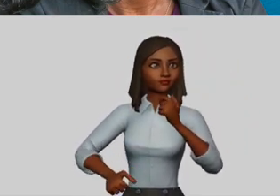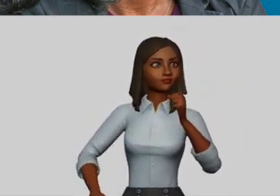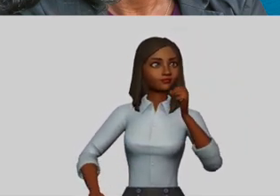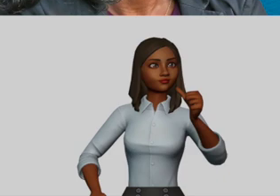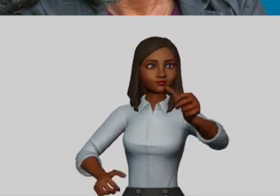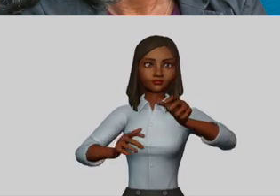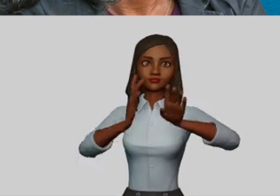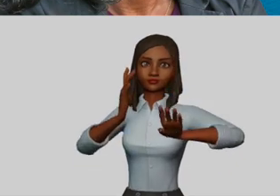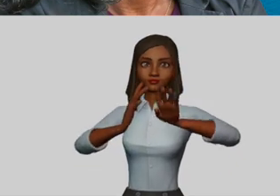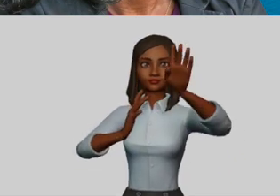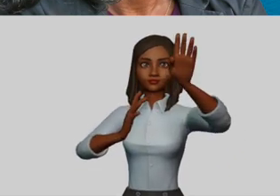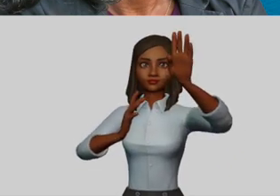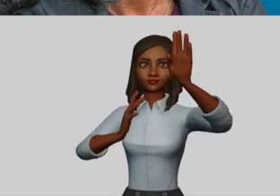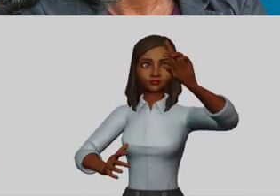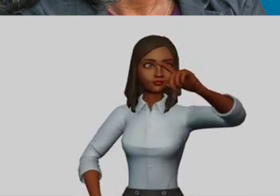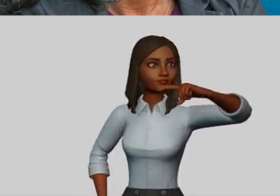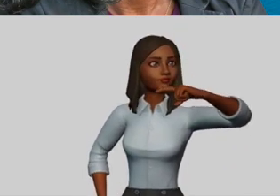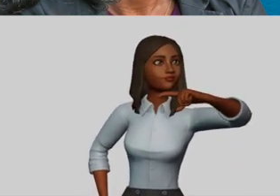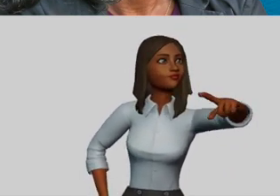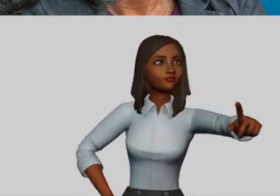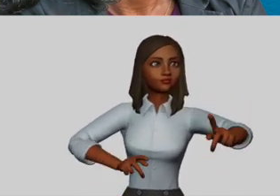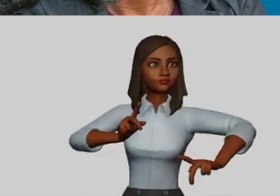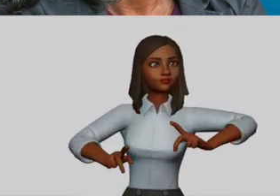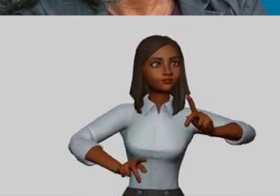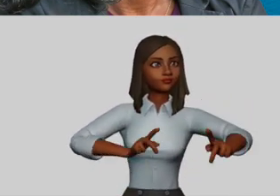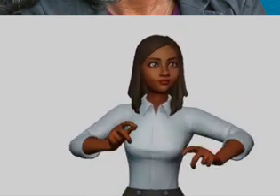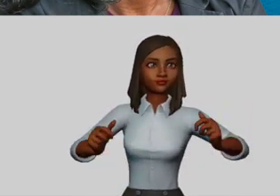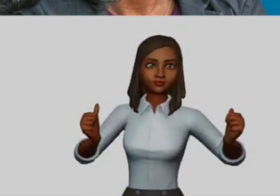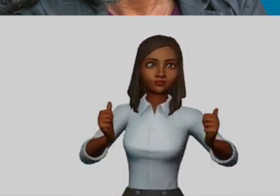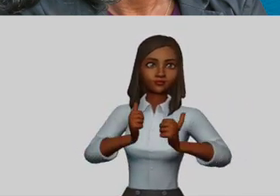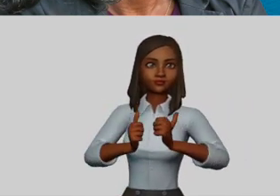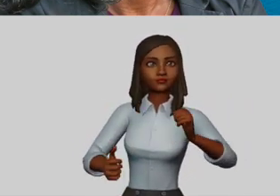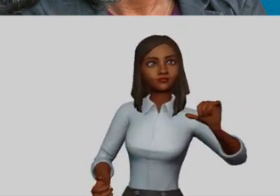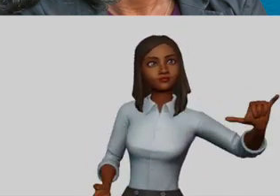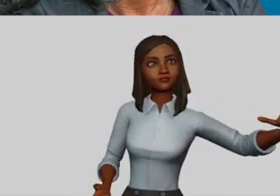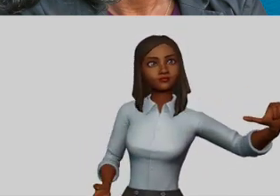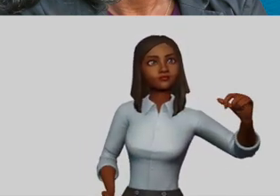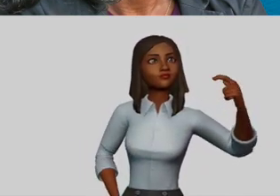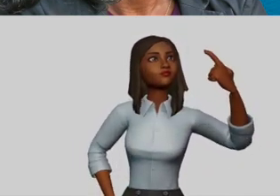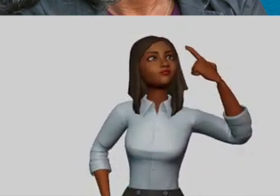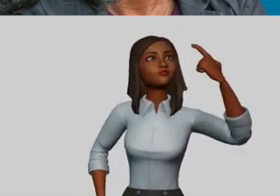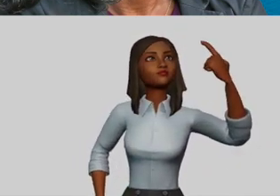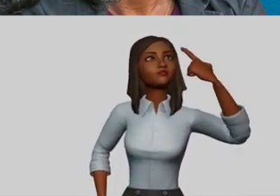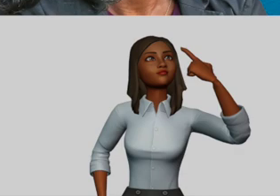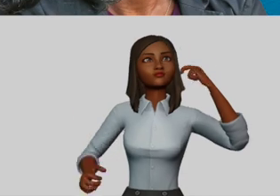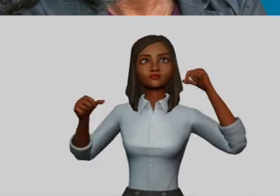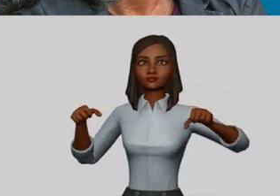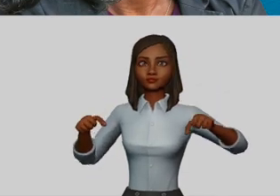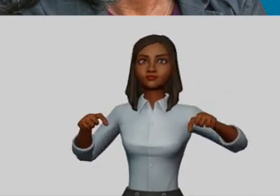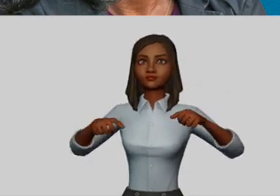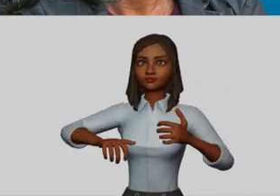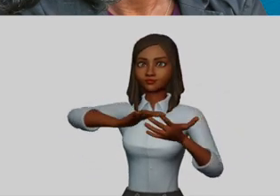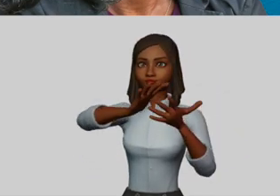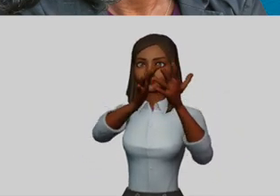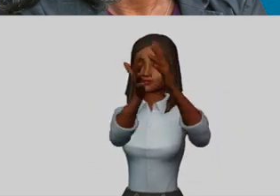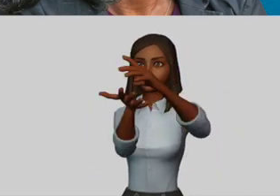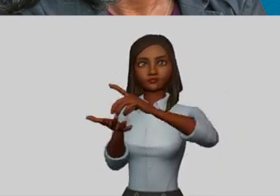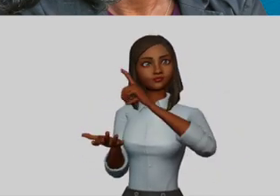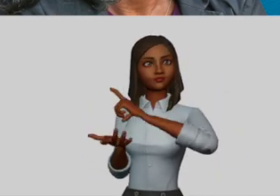de lo alejada que yo estaba de la realidad que viven las personas sordas. No solo